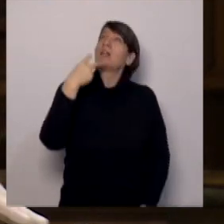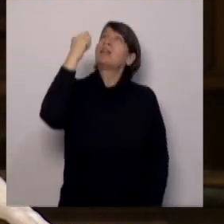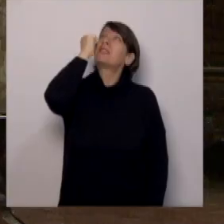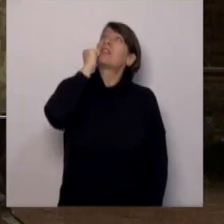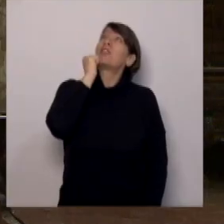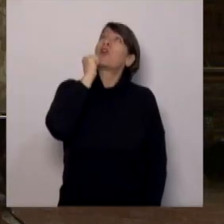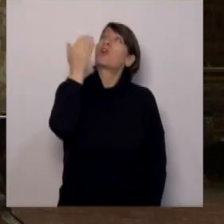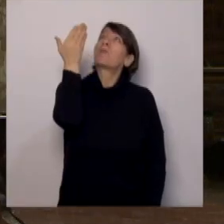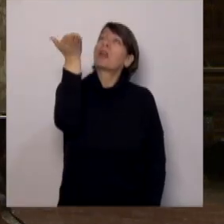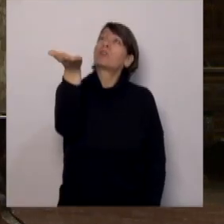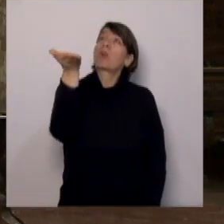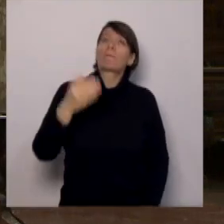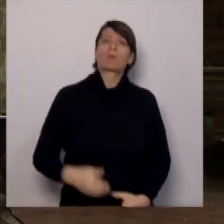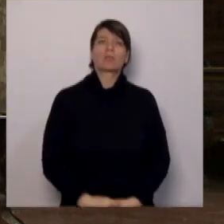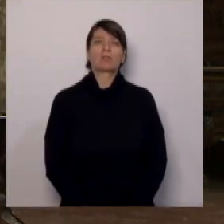Oremos.